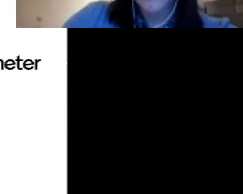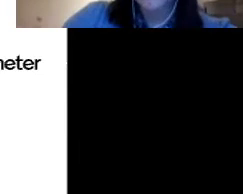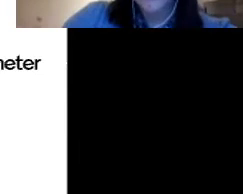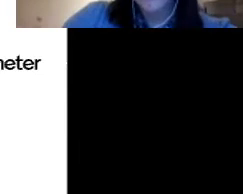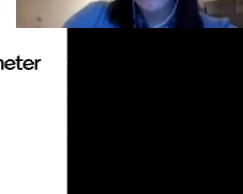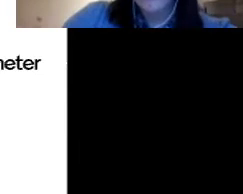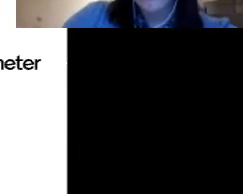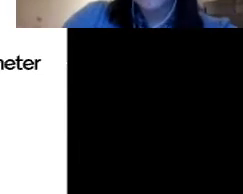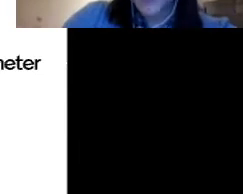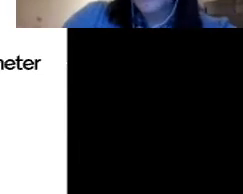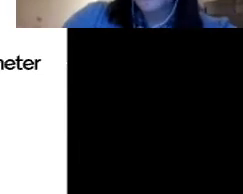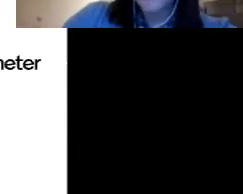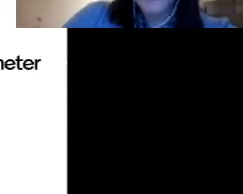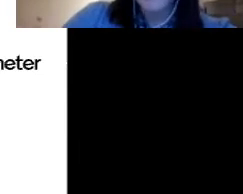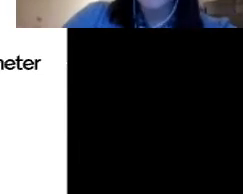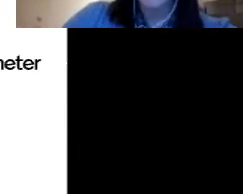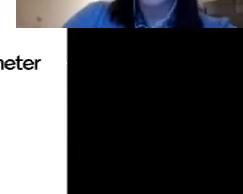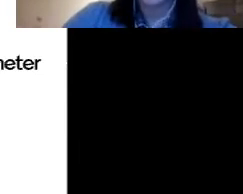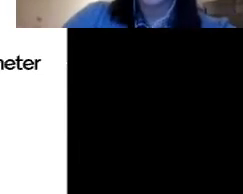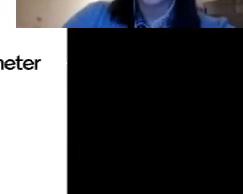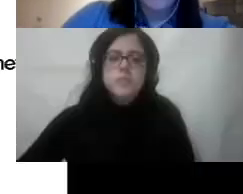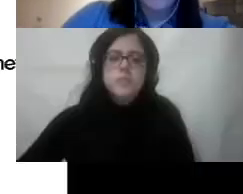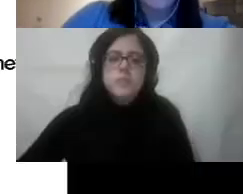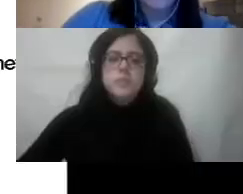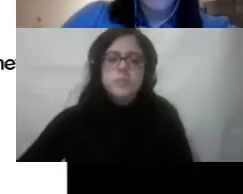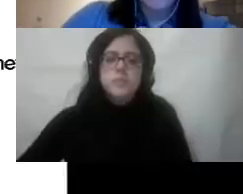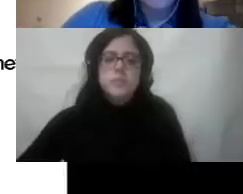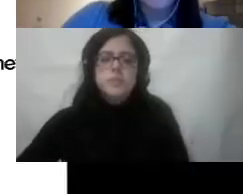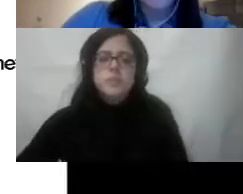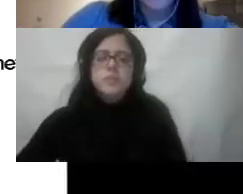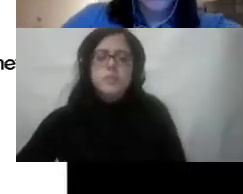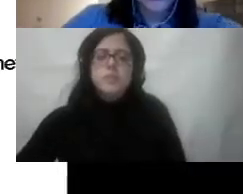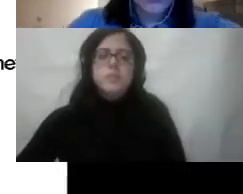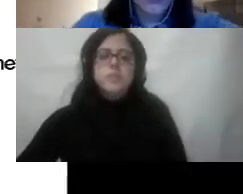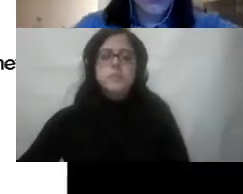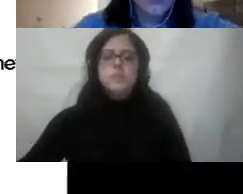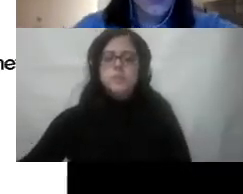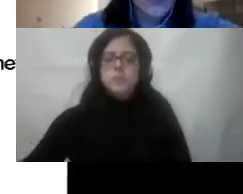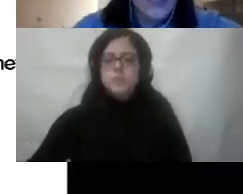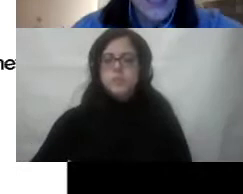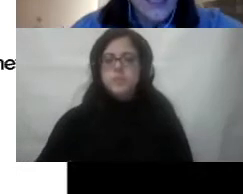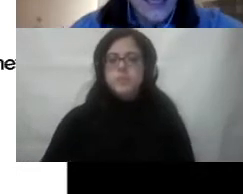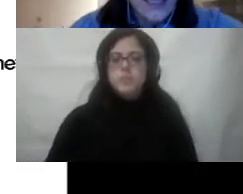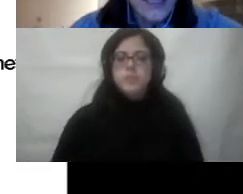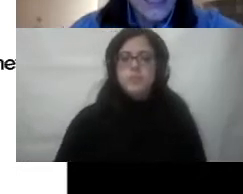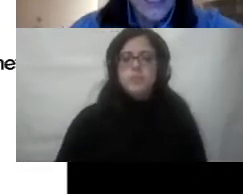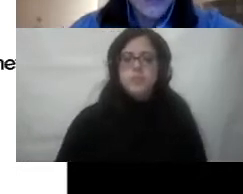en este espacio responder más preguntas. Mientras tanto,